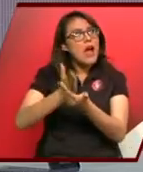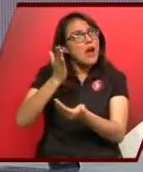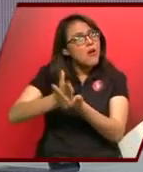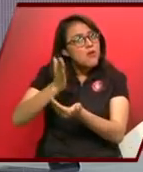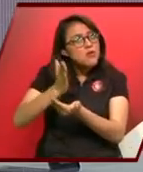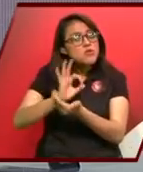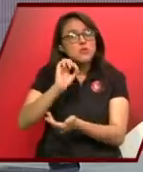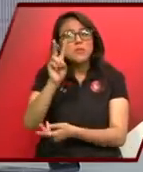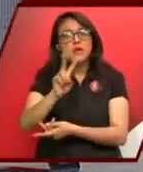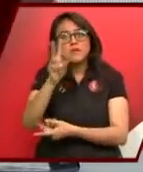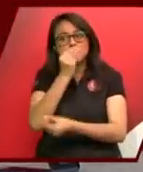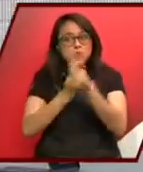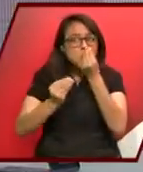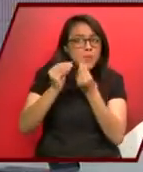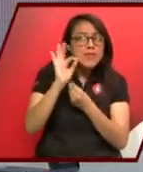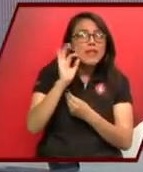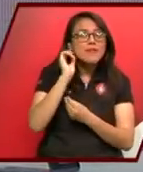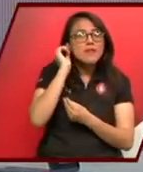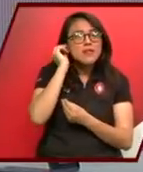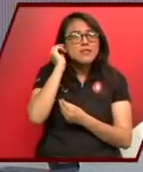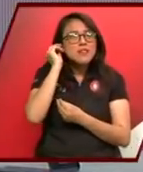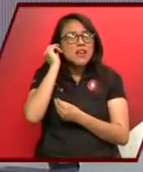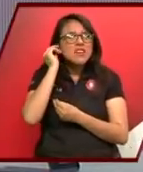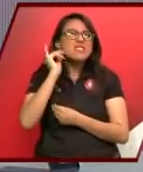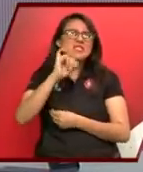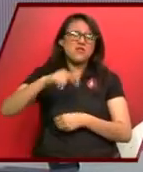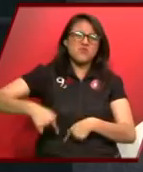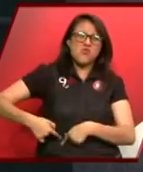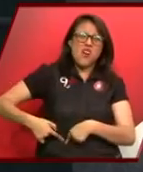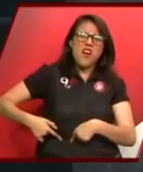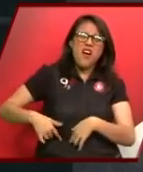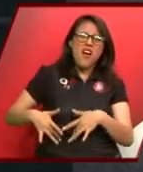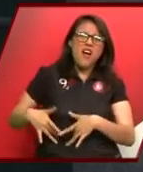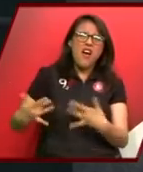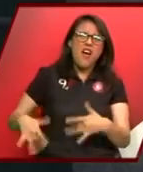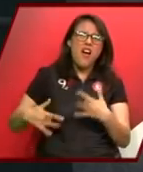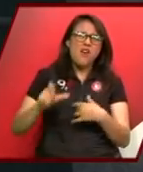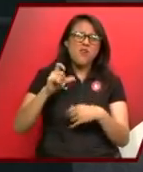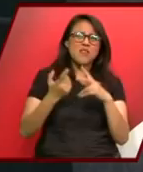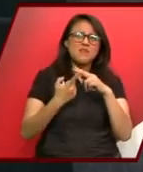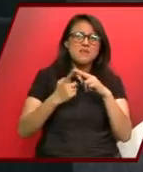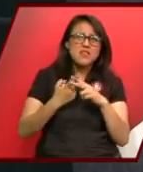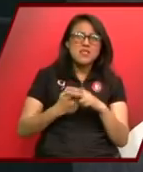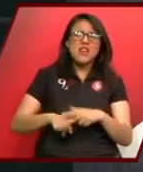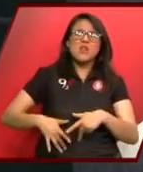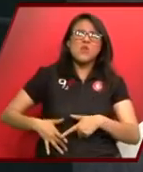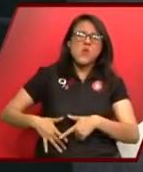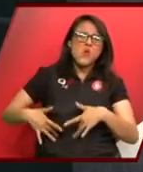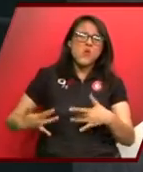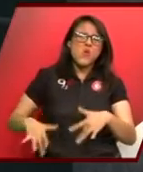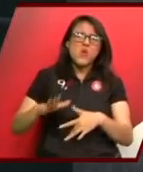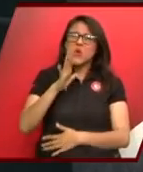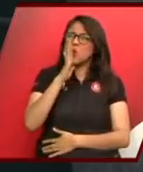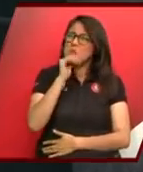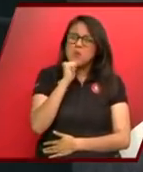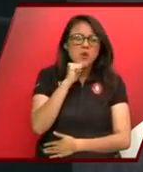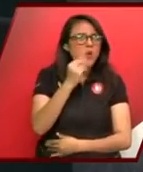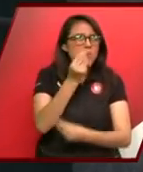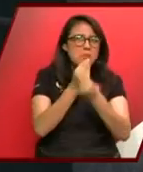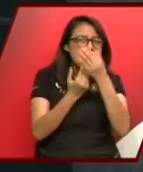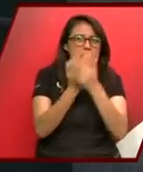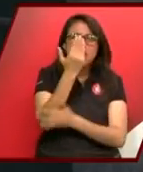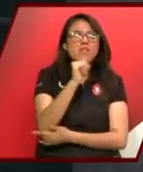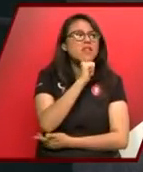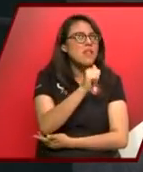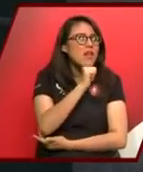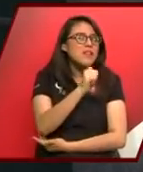Seguro está en el viernes de dragones, ¿verdad? Ay, sí, yo tengo como un huequito aquí desde temprano. Desde temprano que ni desayuné, no desayuné. No,